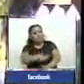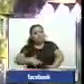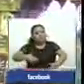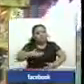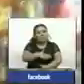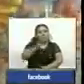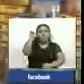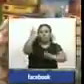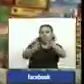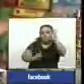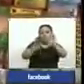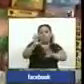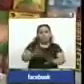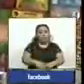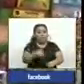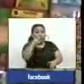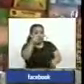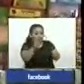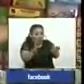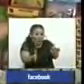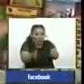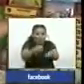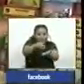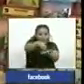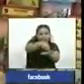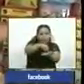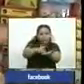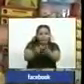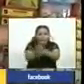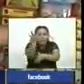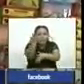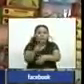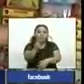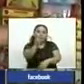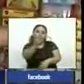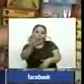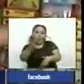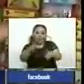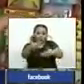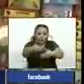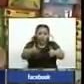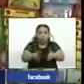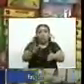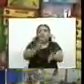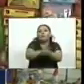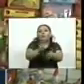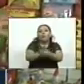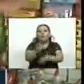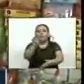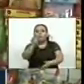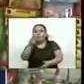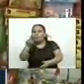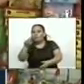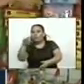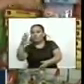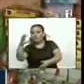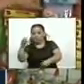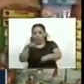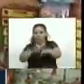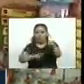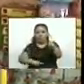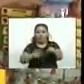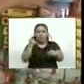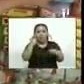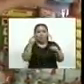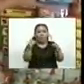fiestas navideñas. Bueno, la caja de volcán que trae 24 unidades, le cuesta 2.50, está la